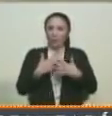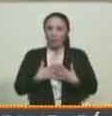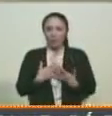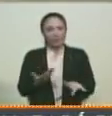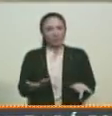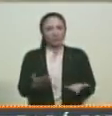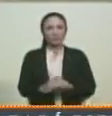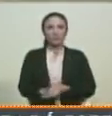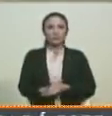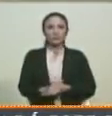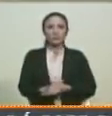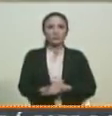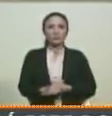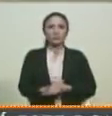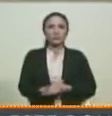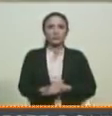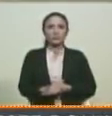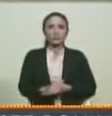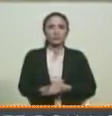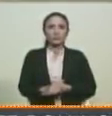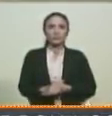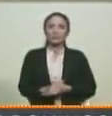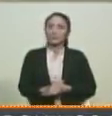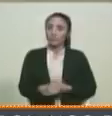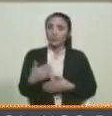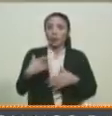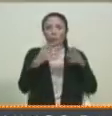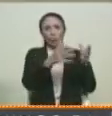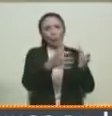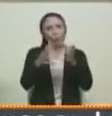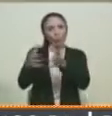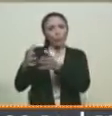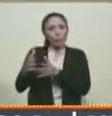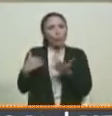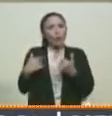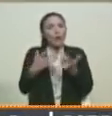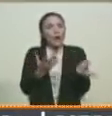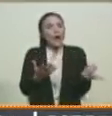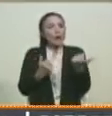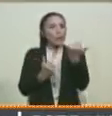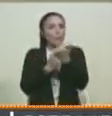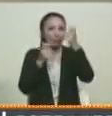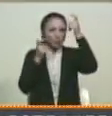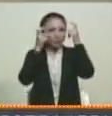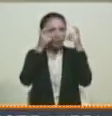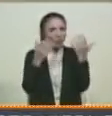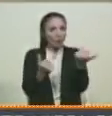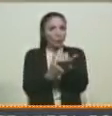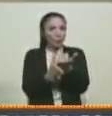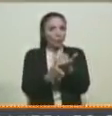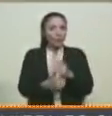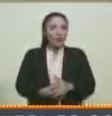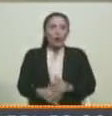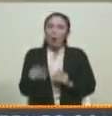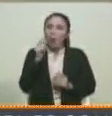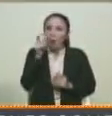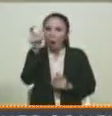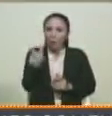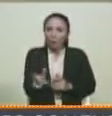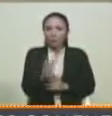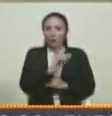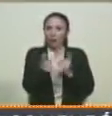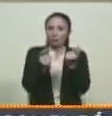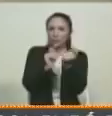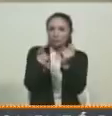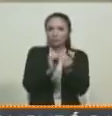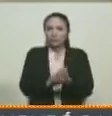¿Y qué dejar? Hay sectores del chavismo que se molestan porque se sienta el doctor Aristide Massa a hablar, que